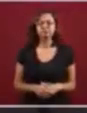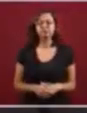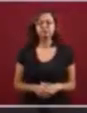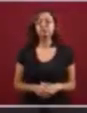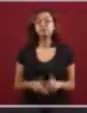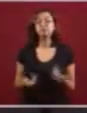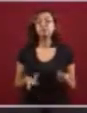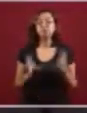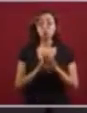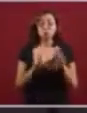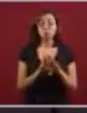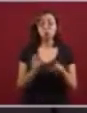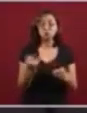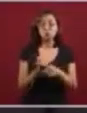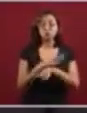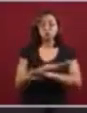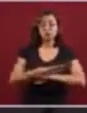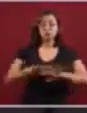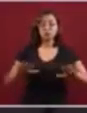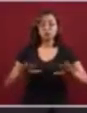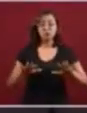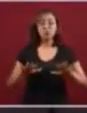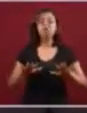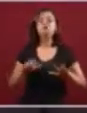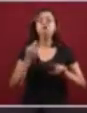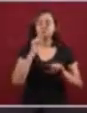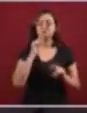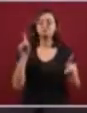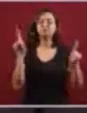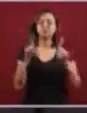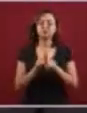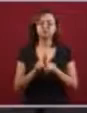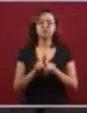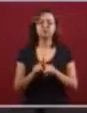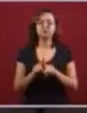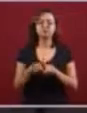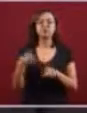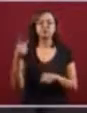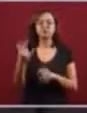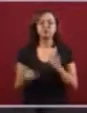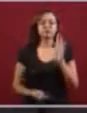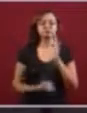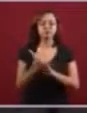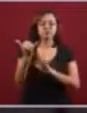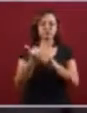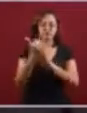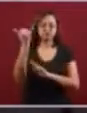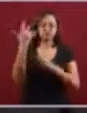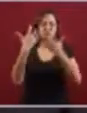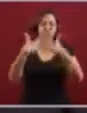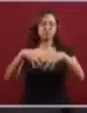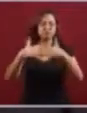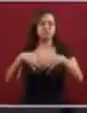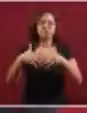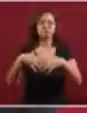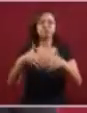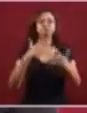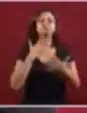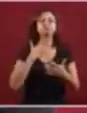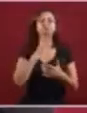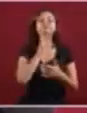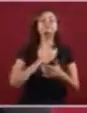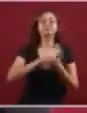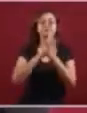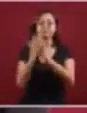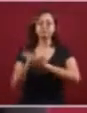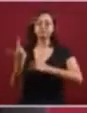vamos a estar informando? También de la construcción de la refinería, que por ejemplo salieron unas notas hoy